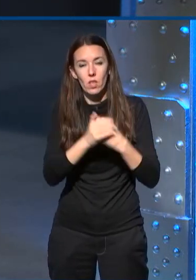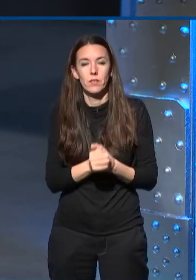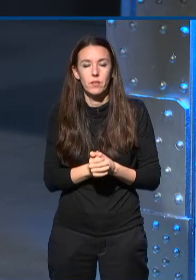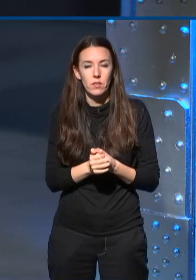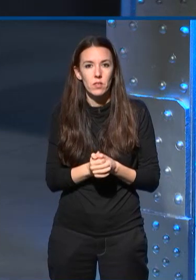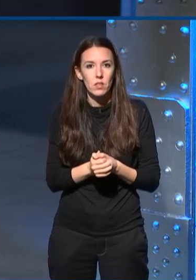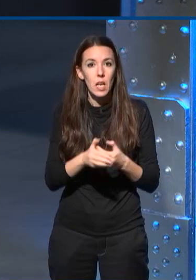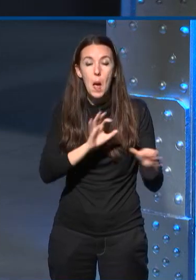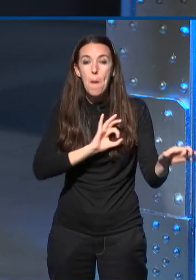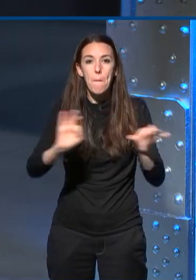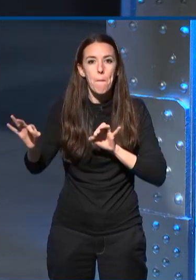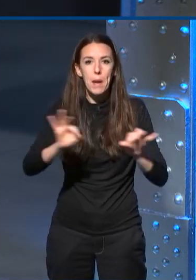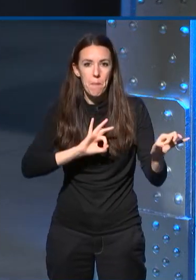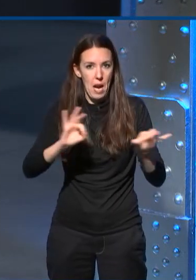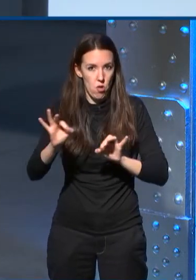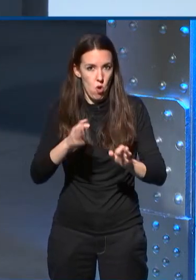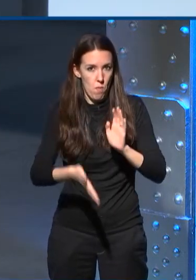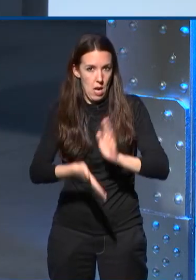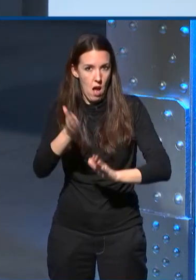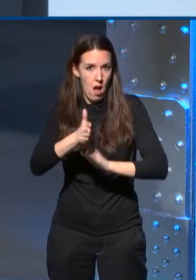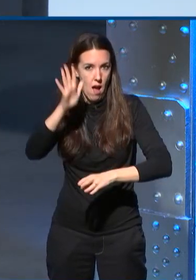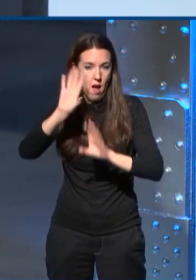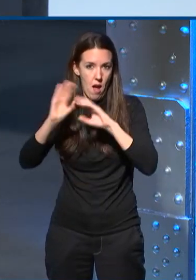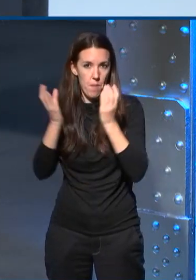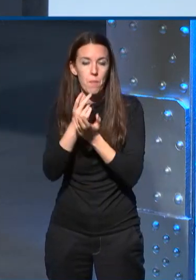planes y la preparación para ir a Marte.